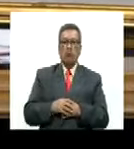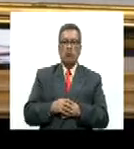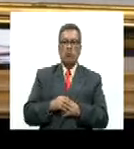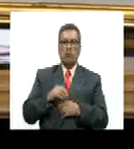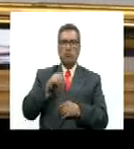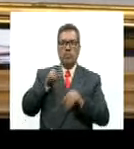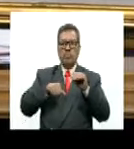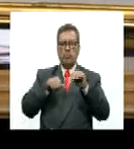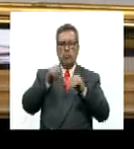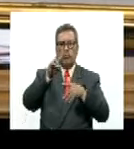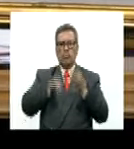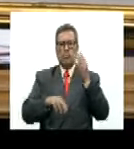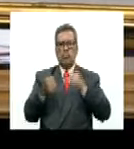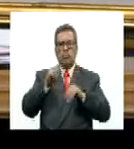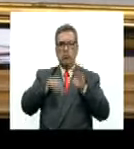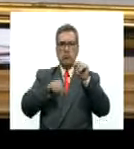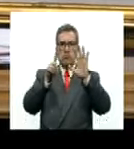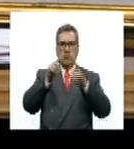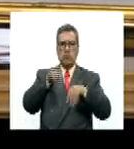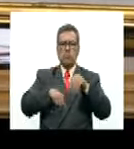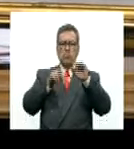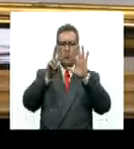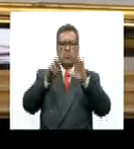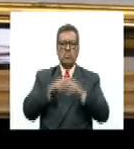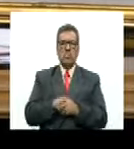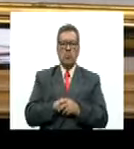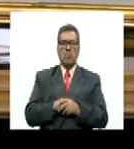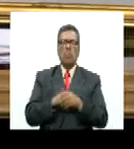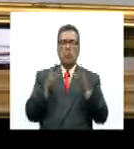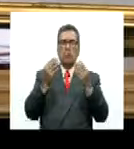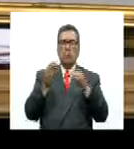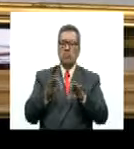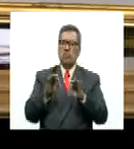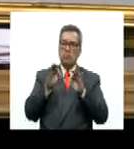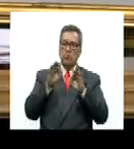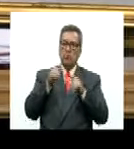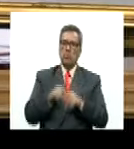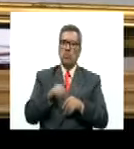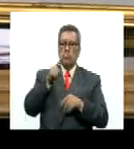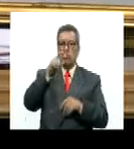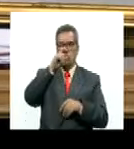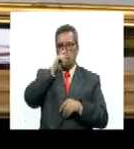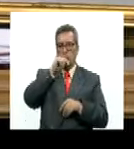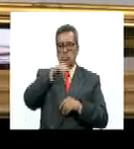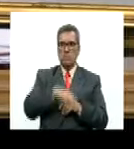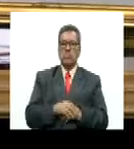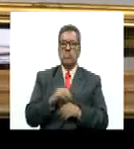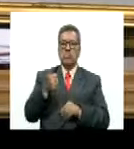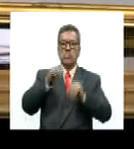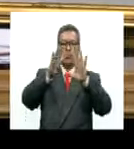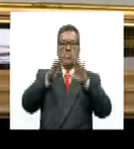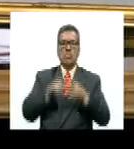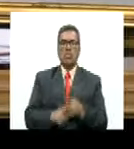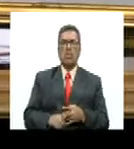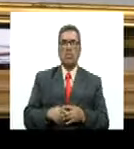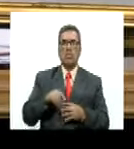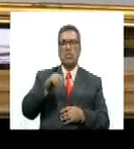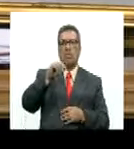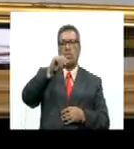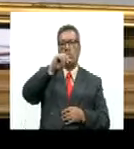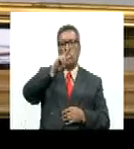años 14, 15, 16, 17, pero muy especialmente en los años